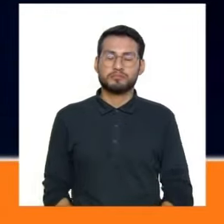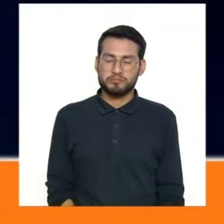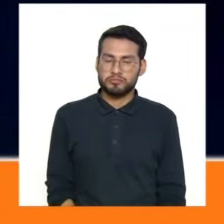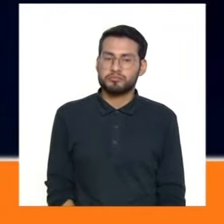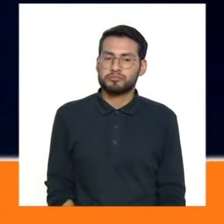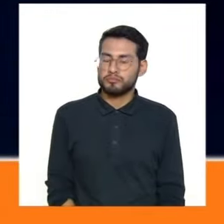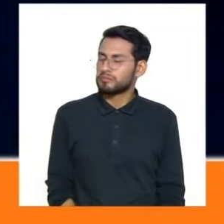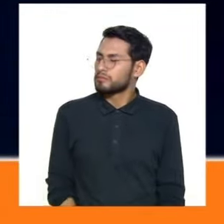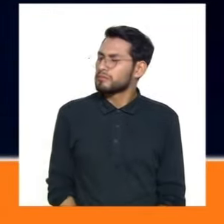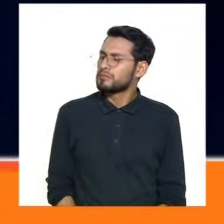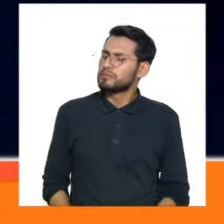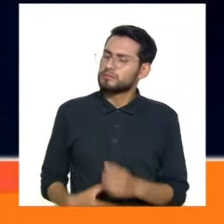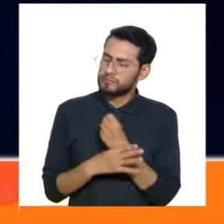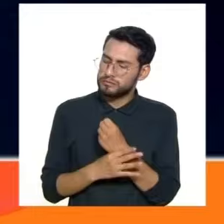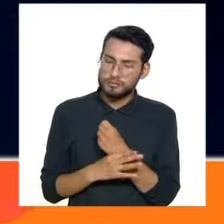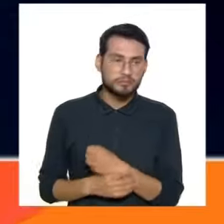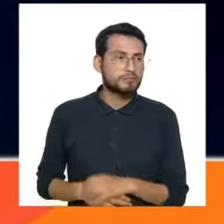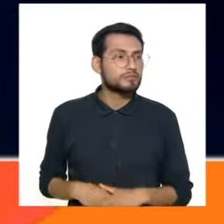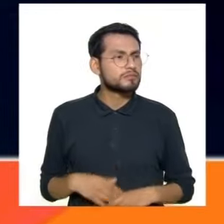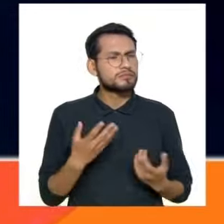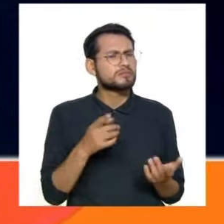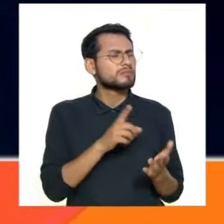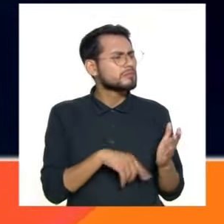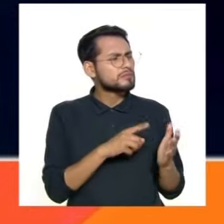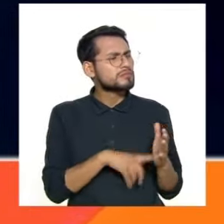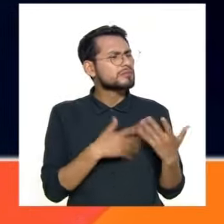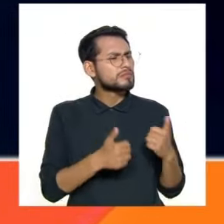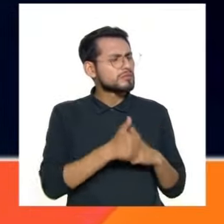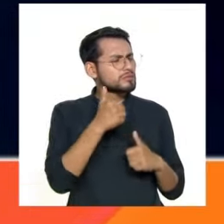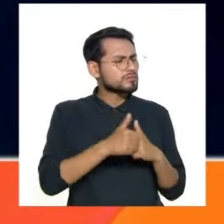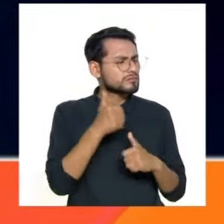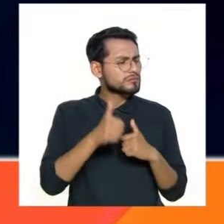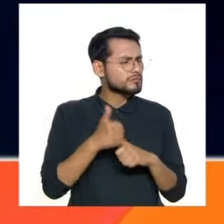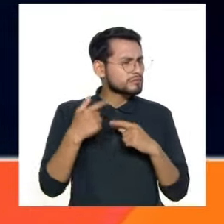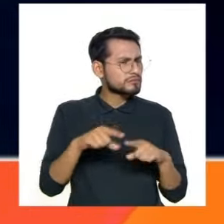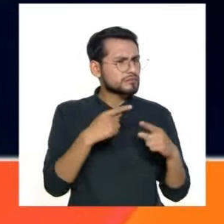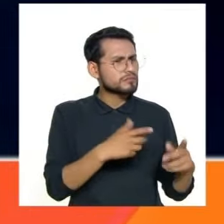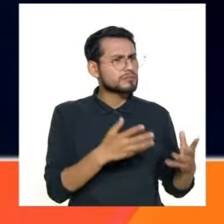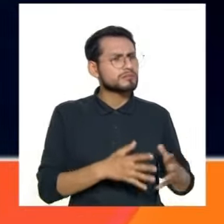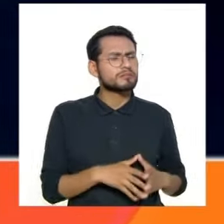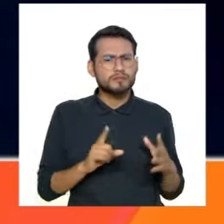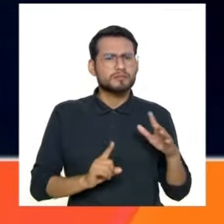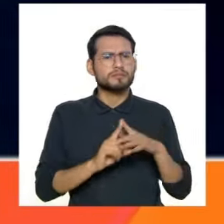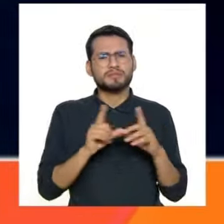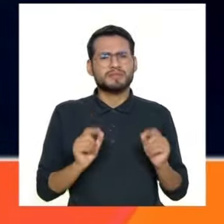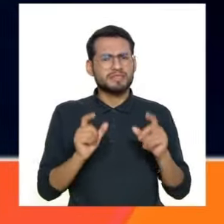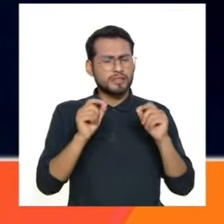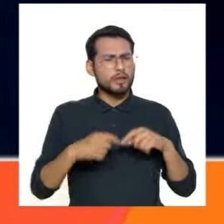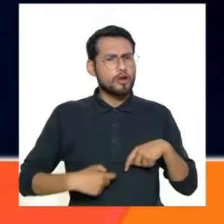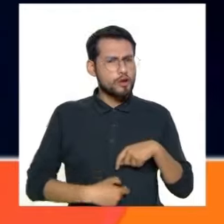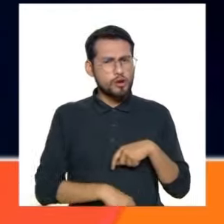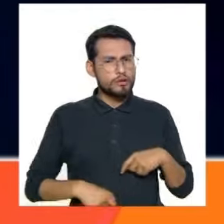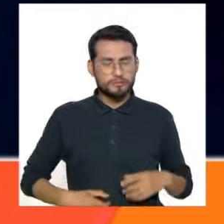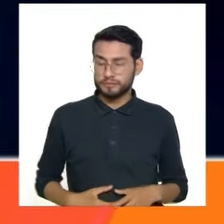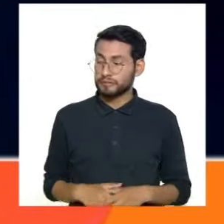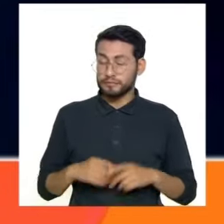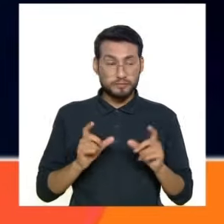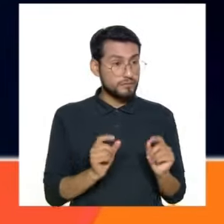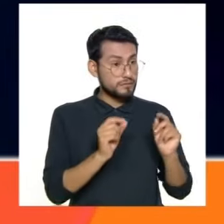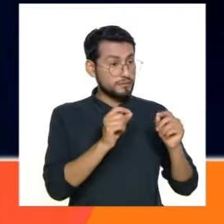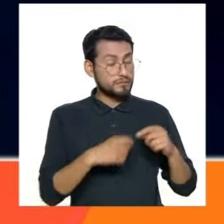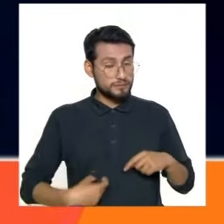estómago doctor disminuyendo Qué factores de riesgo hay para la aparición del cáncer de colon el cáncer de colon